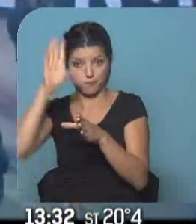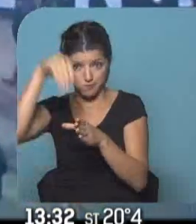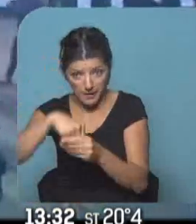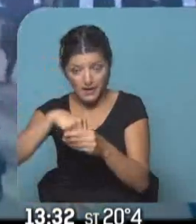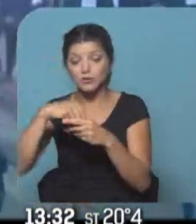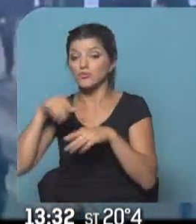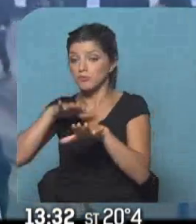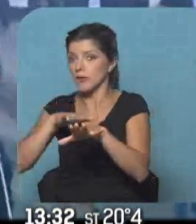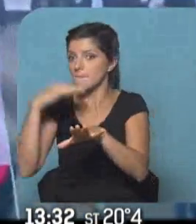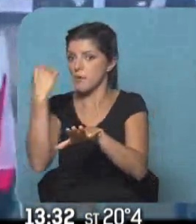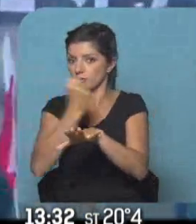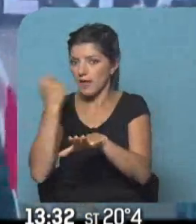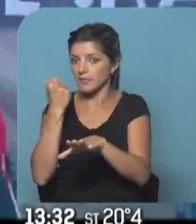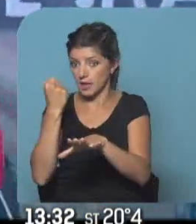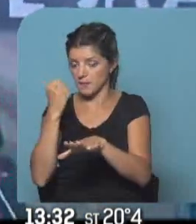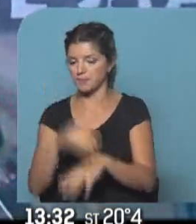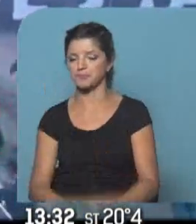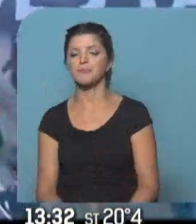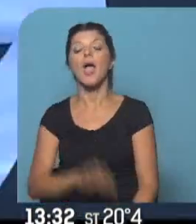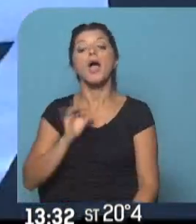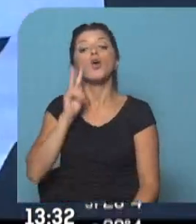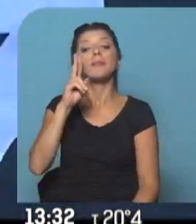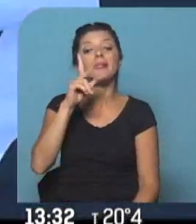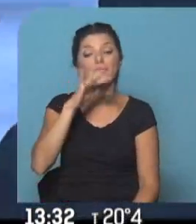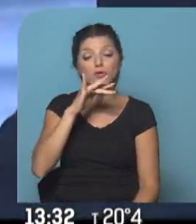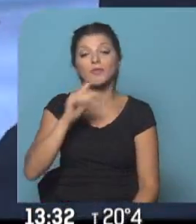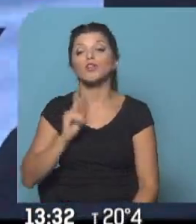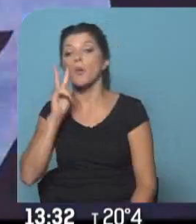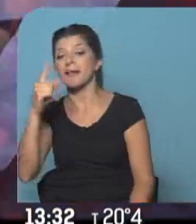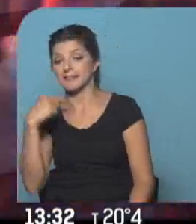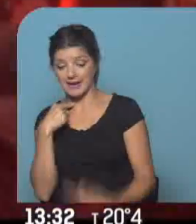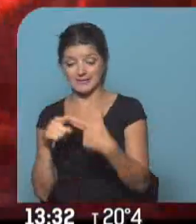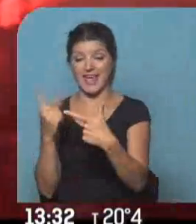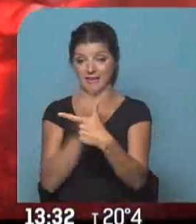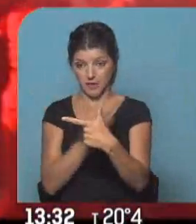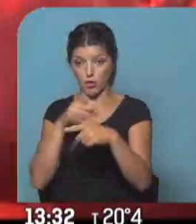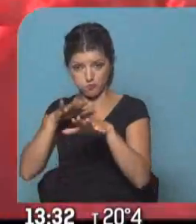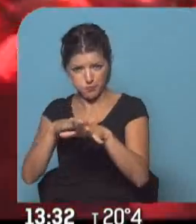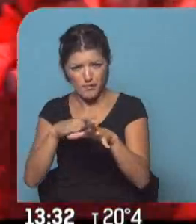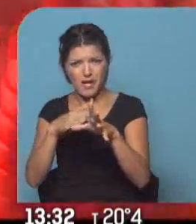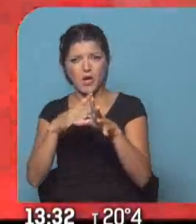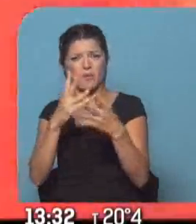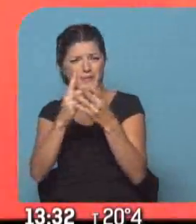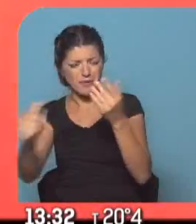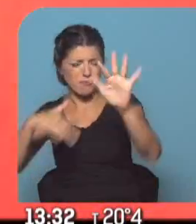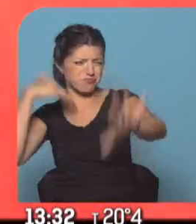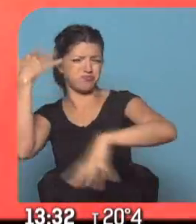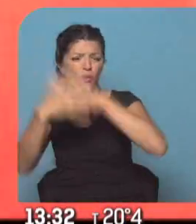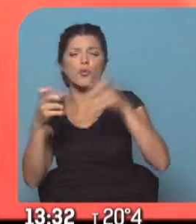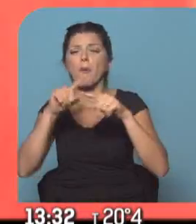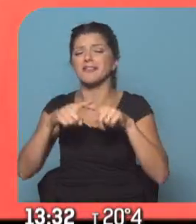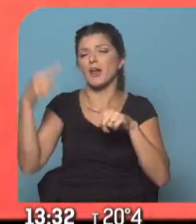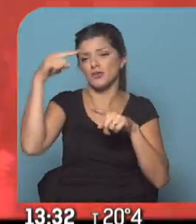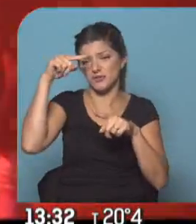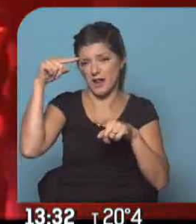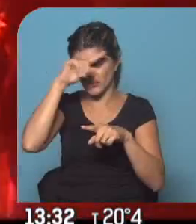continente. En 2013 y 2014, las movilizaciones culminaron con enfrentamientos entre grupos nacionalistas y de extrema